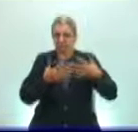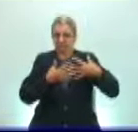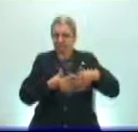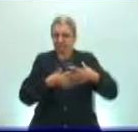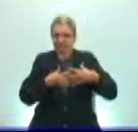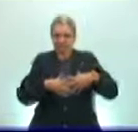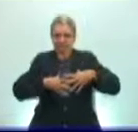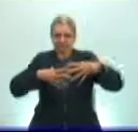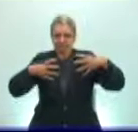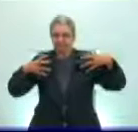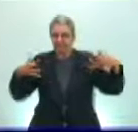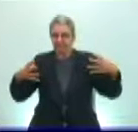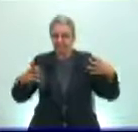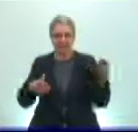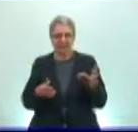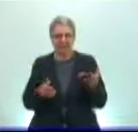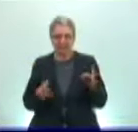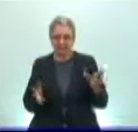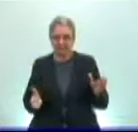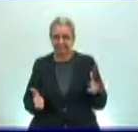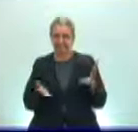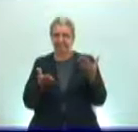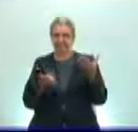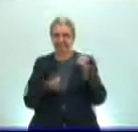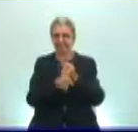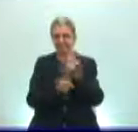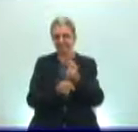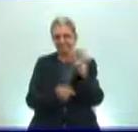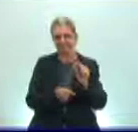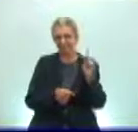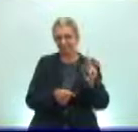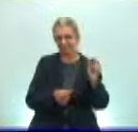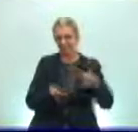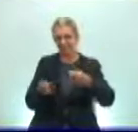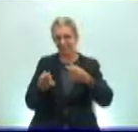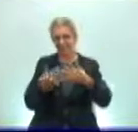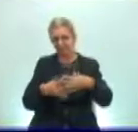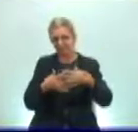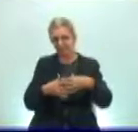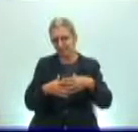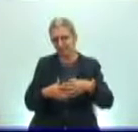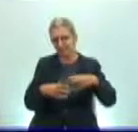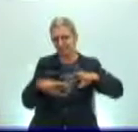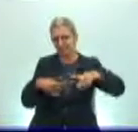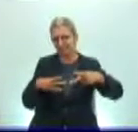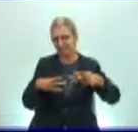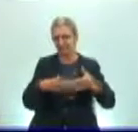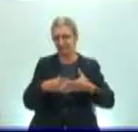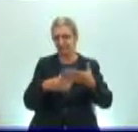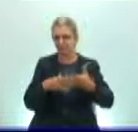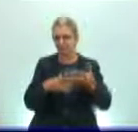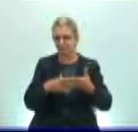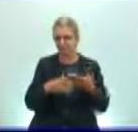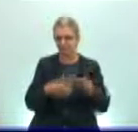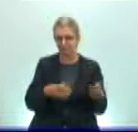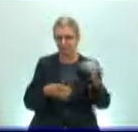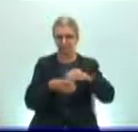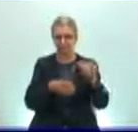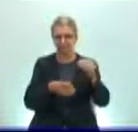Se registró un rápido aumento de la clase obrera. En la industria y en las obras de reconstrucción se